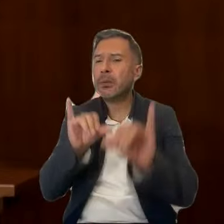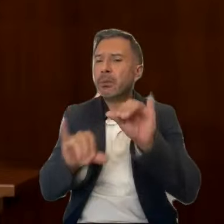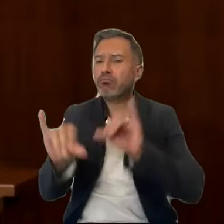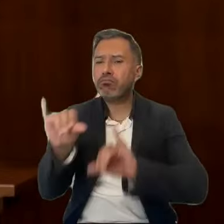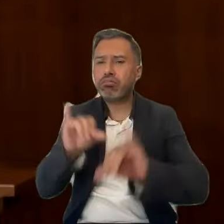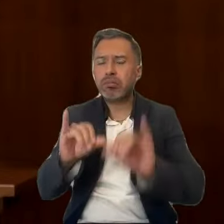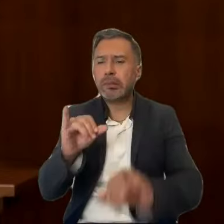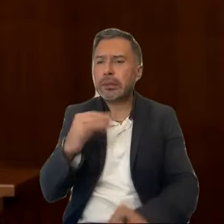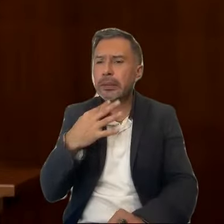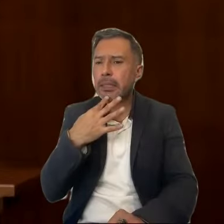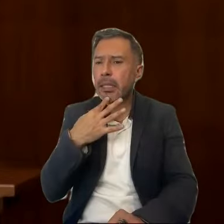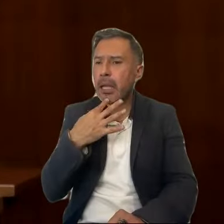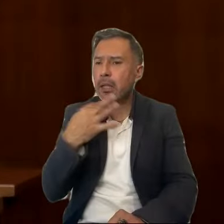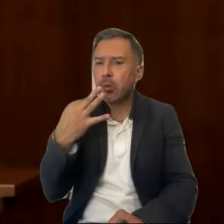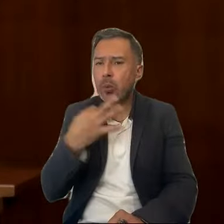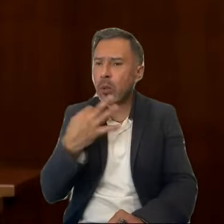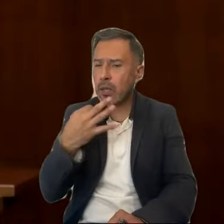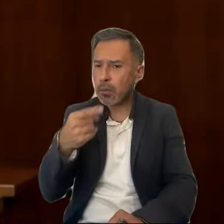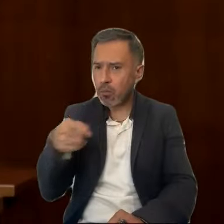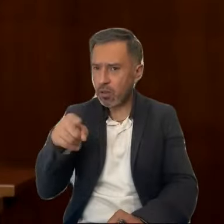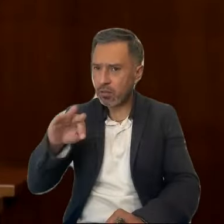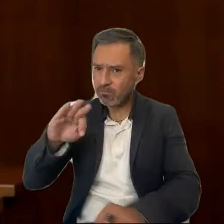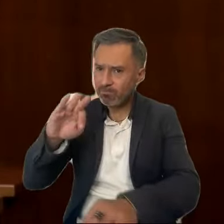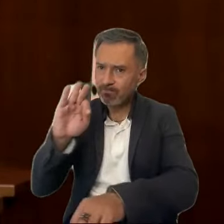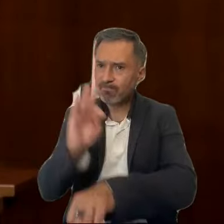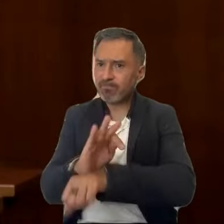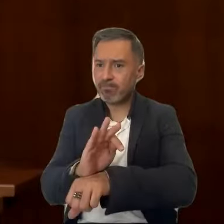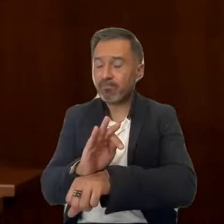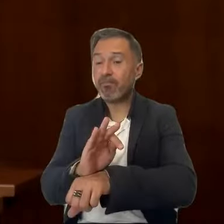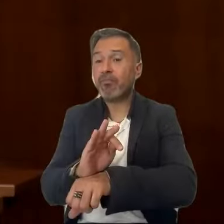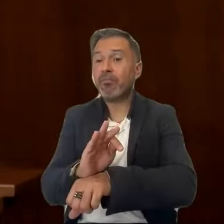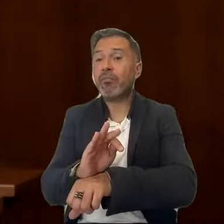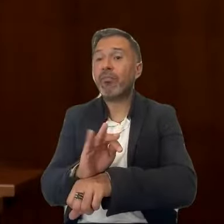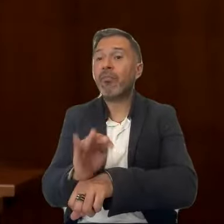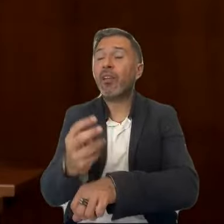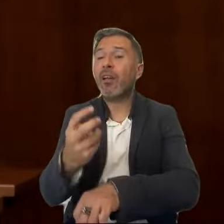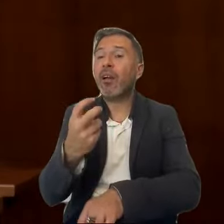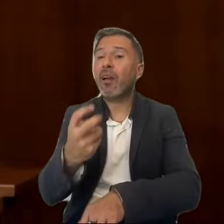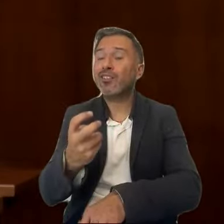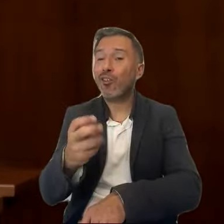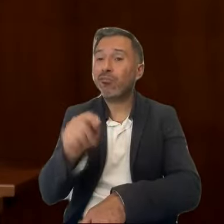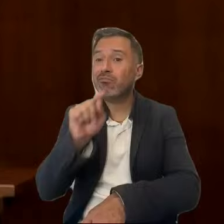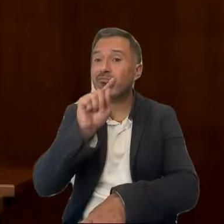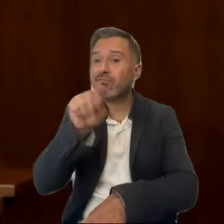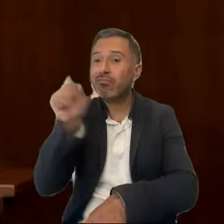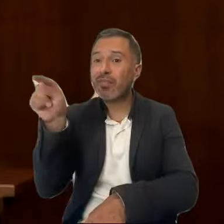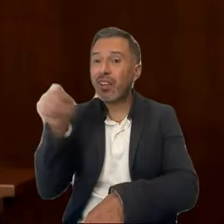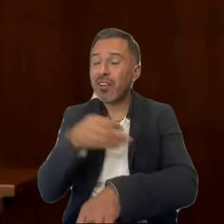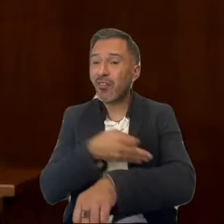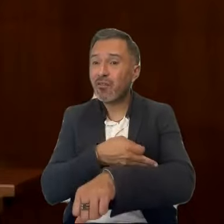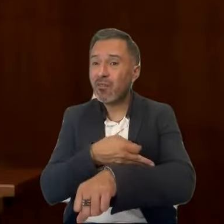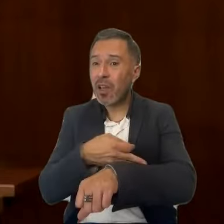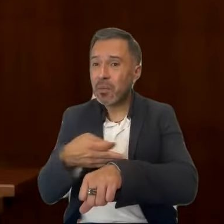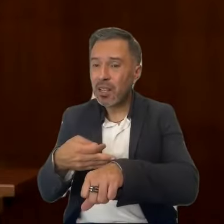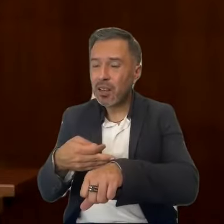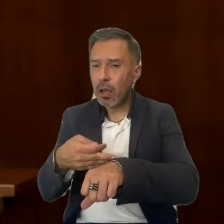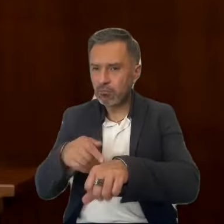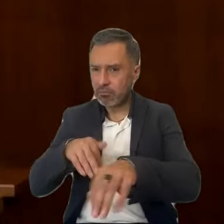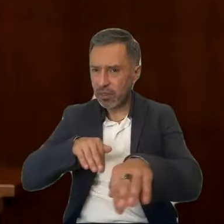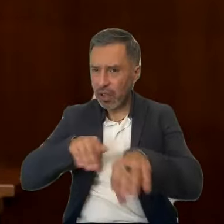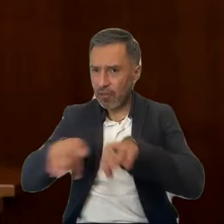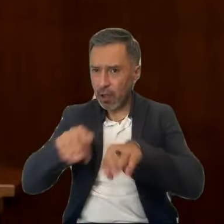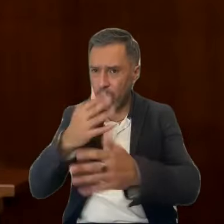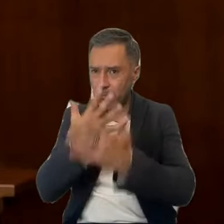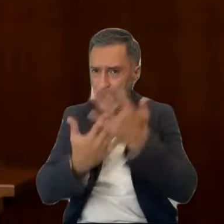ello, se podrá asegurar que las familias que participan en su elaboración